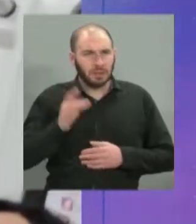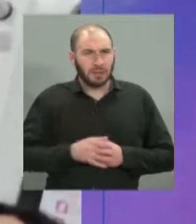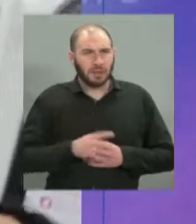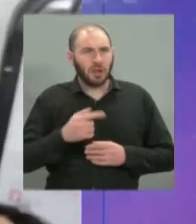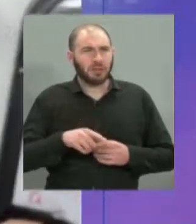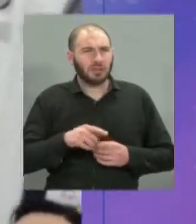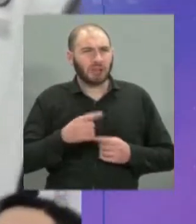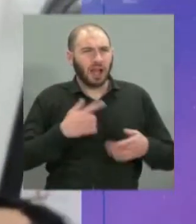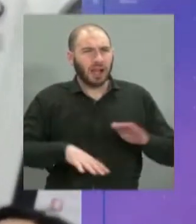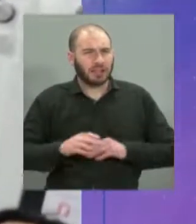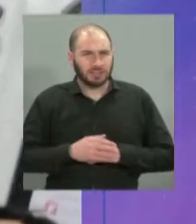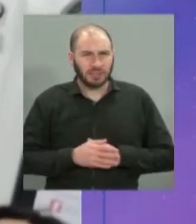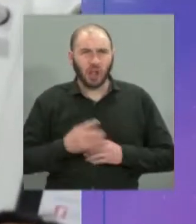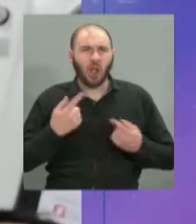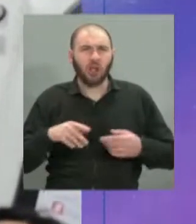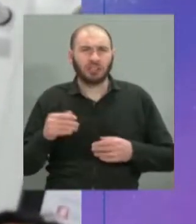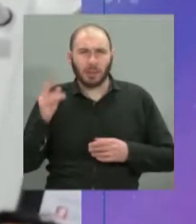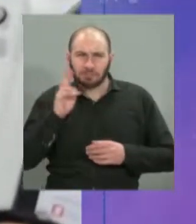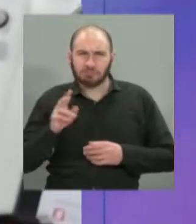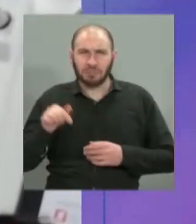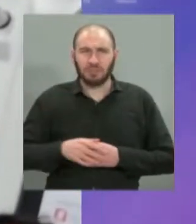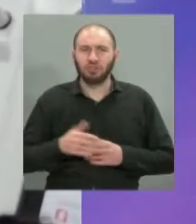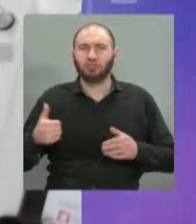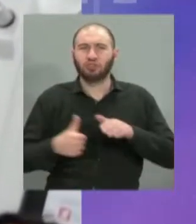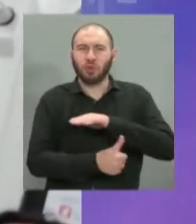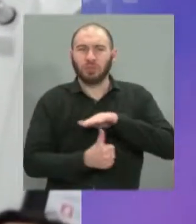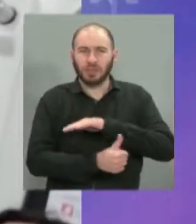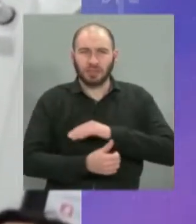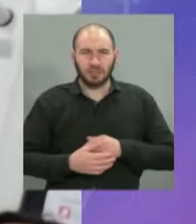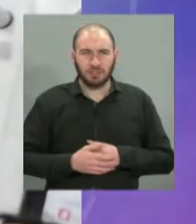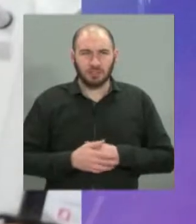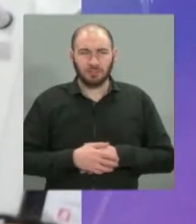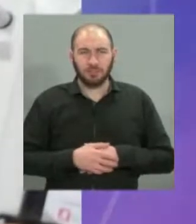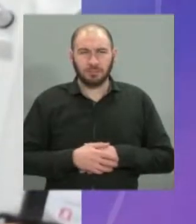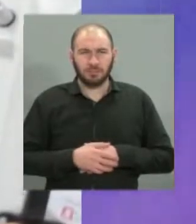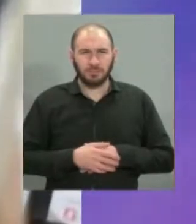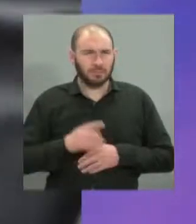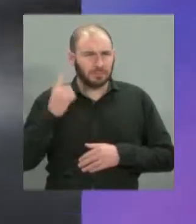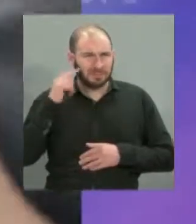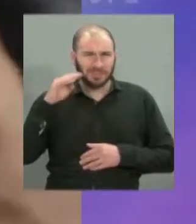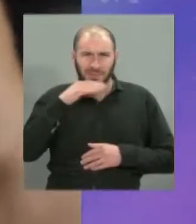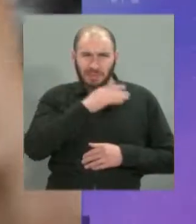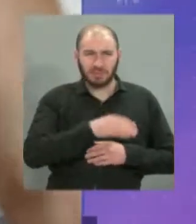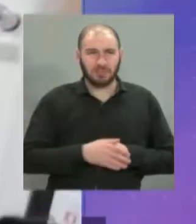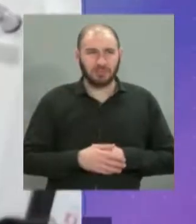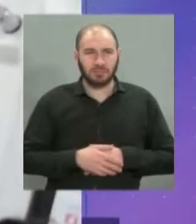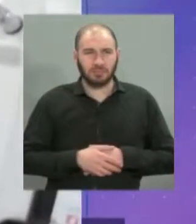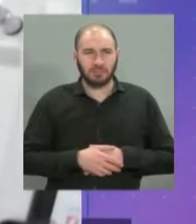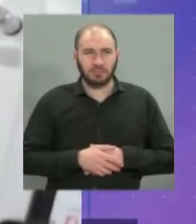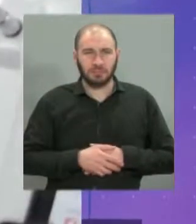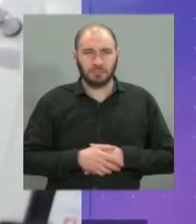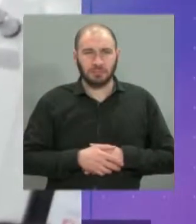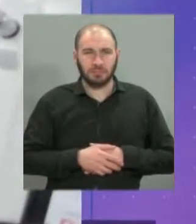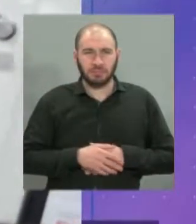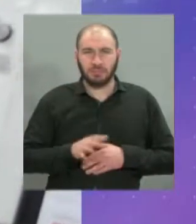haciendo? ¿Les parece lo que están haciendo ustedes? Sí. Tomarlo. No, disculpame, pero es una falta de respeto a todos los que estamos viajando acá.